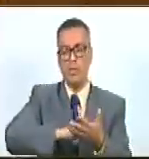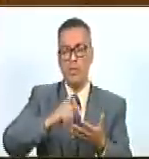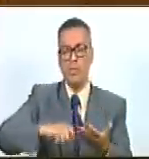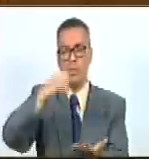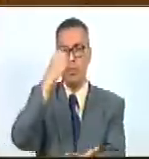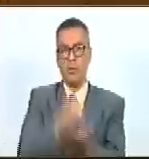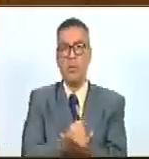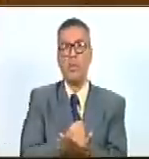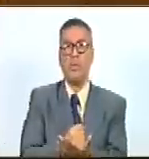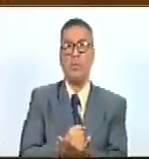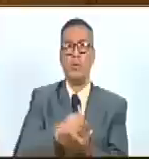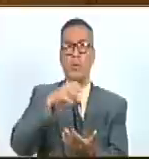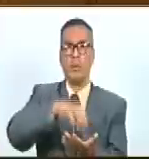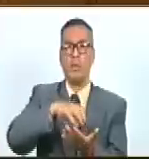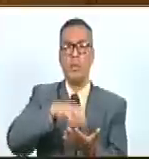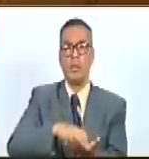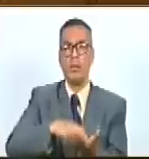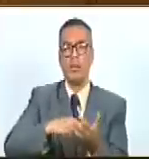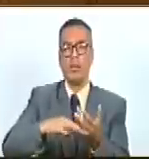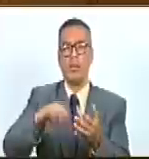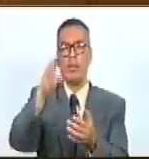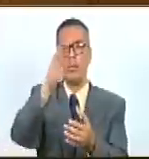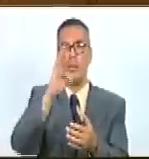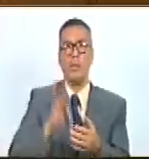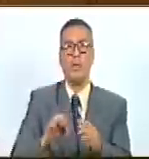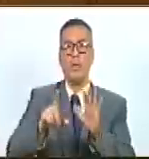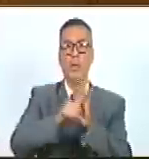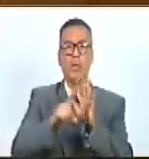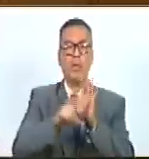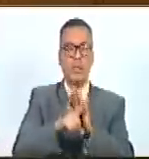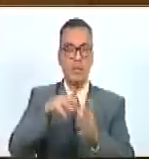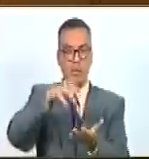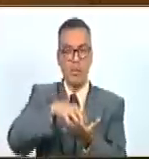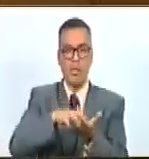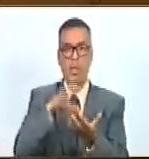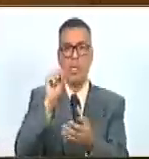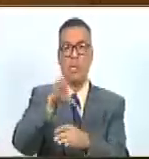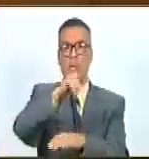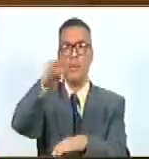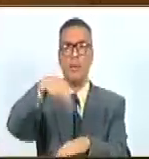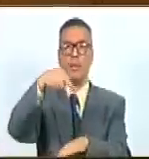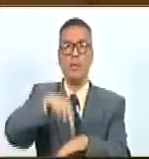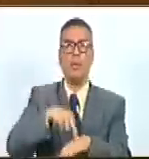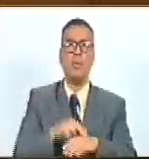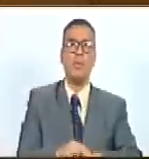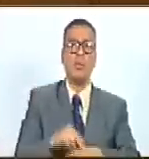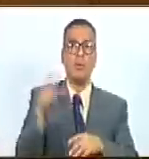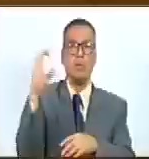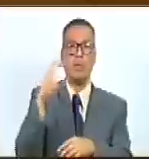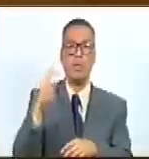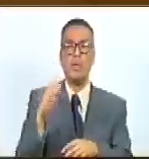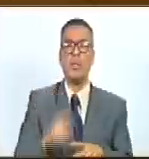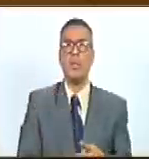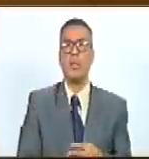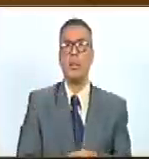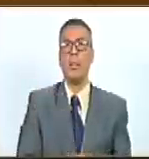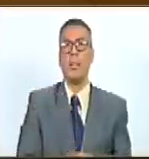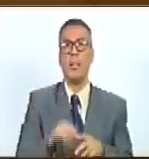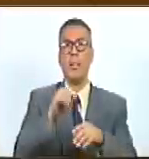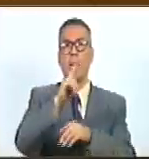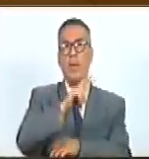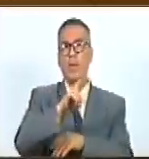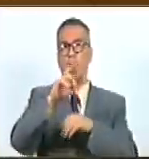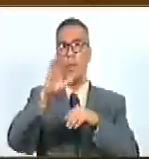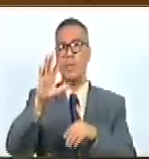sellado en el Palacio Federal Legislativo sede de la Asamblea Nacional en Caracas a